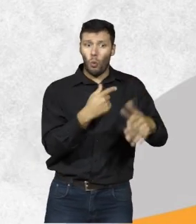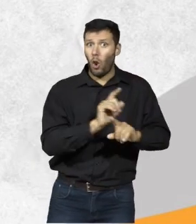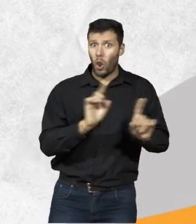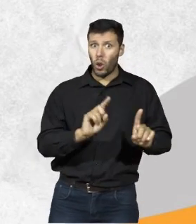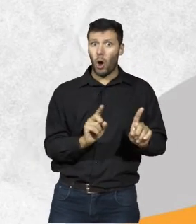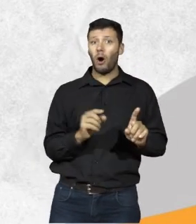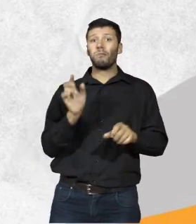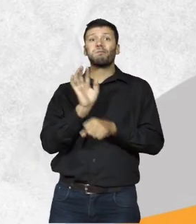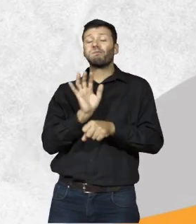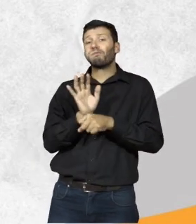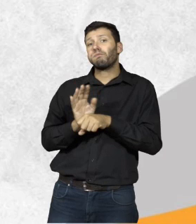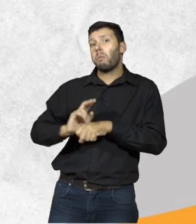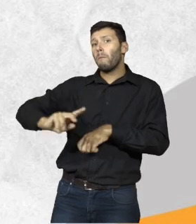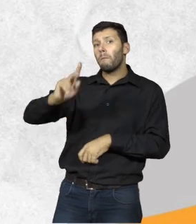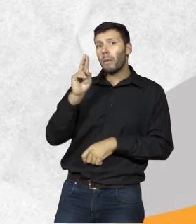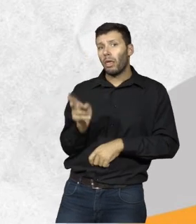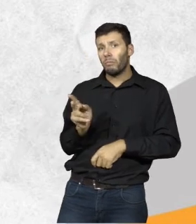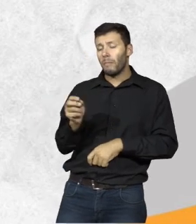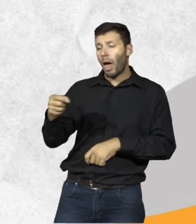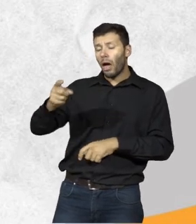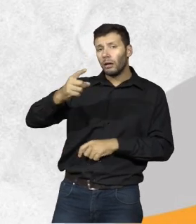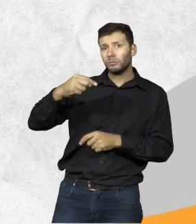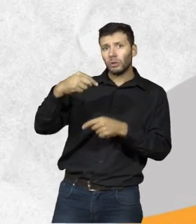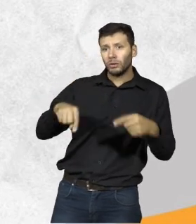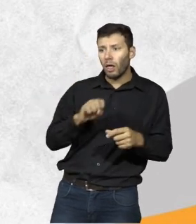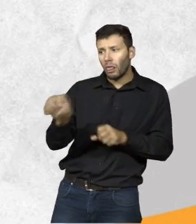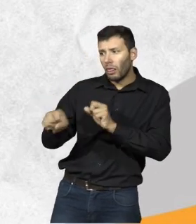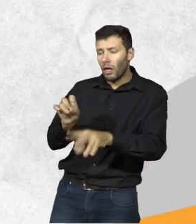se prohíbe una serie de cosas, entre esas quemarlos